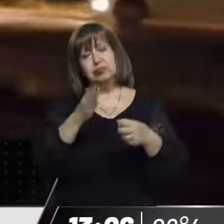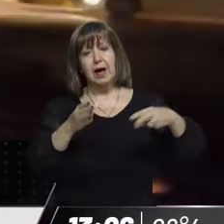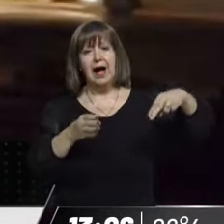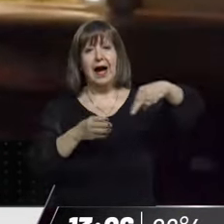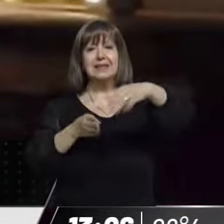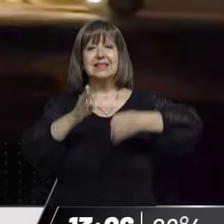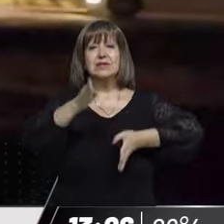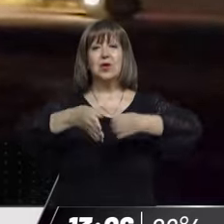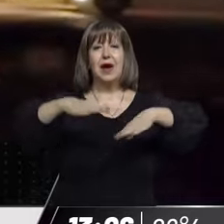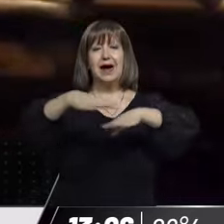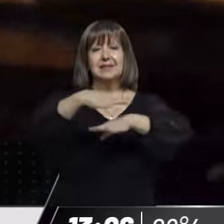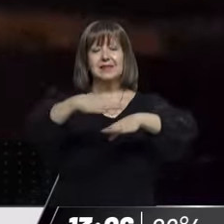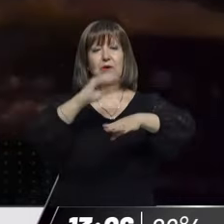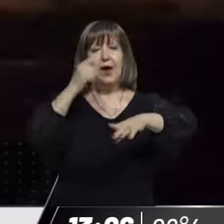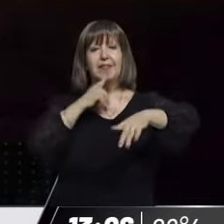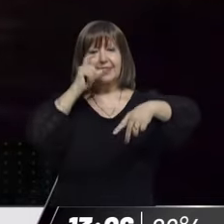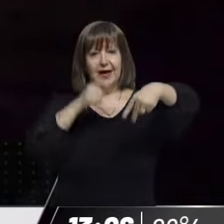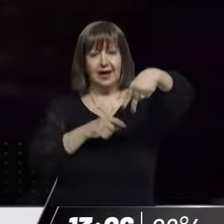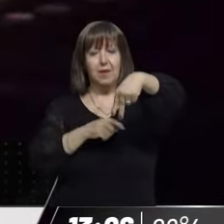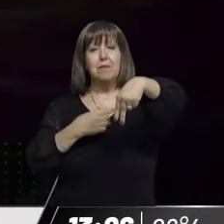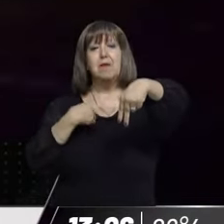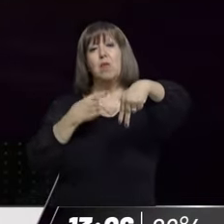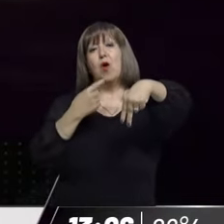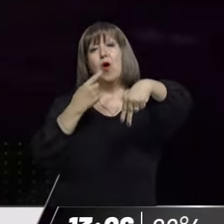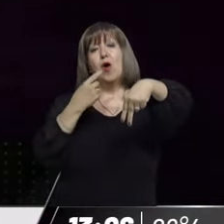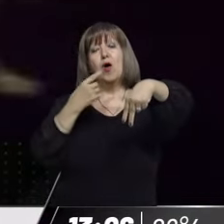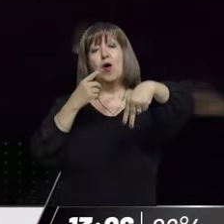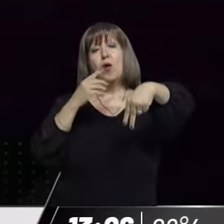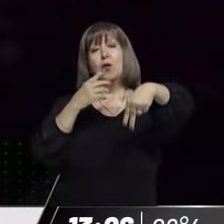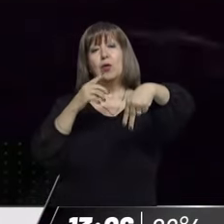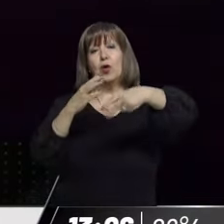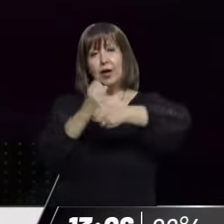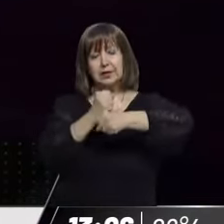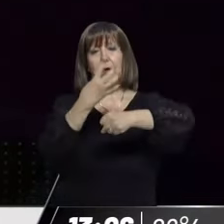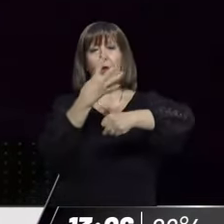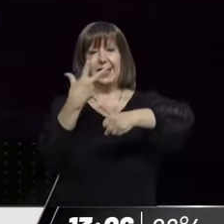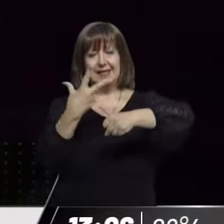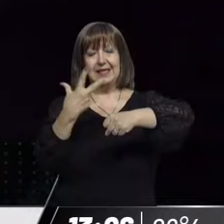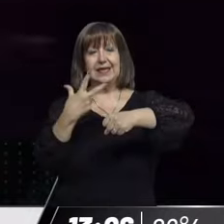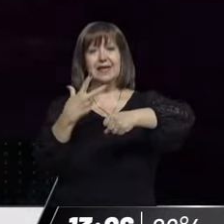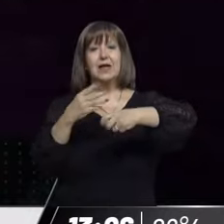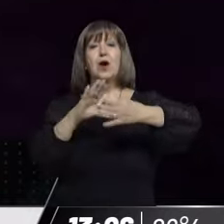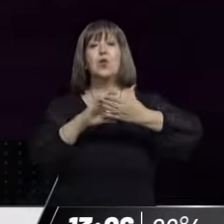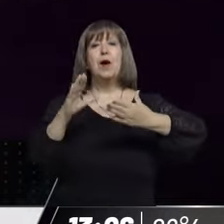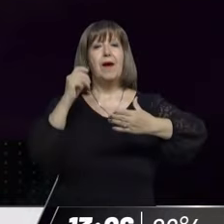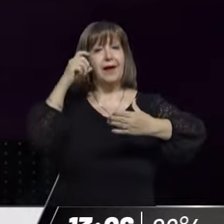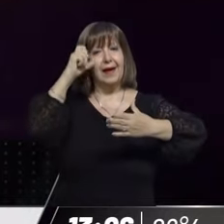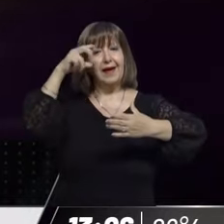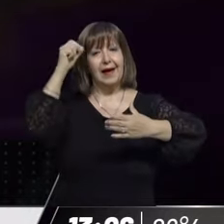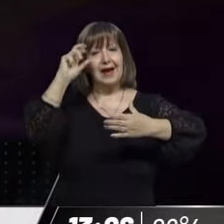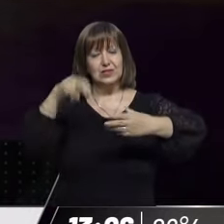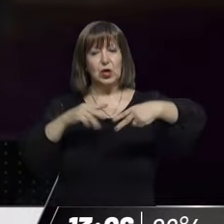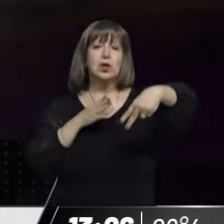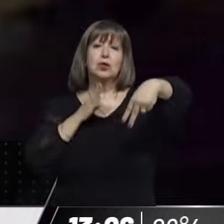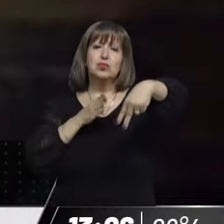ocurrió aproximadamente a las 20:45 del domingo, cuando el interno 43 de la empresa Nueva Generación se dirigía por el acceso este